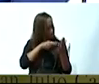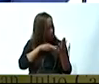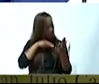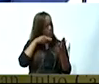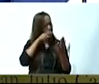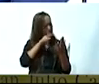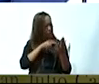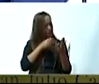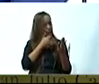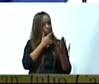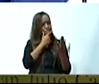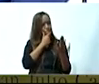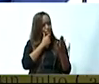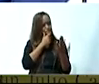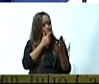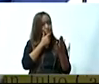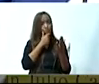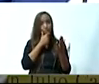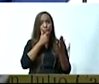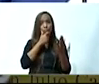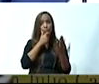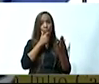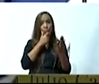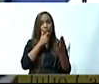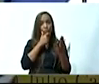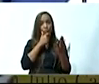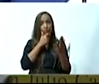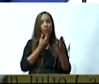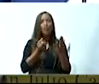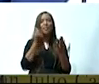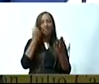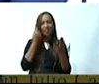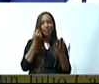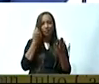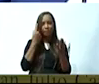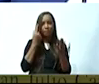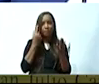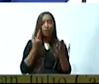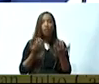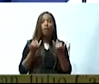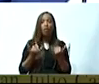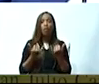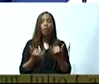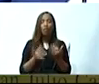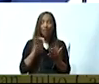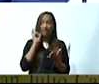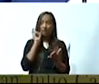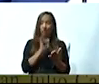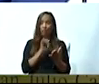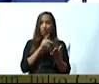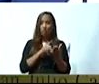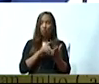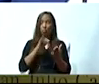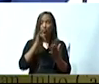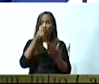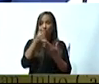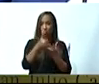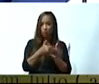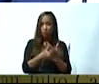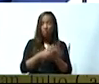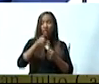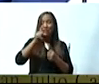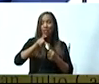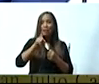que vamos a aprobar en el día de hoy, el fideicomiso para Punta Catalina, debe servirnos a nosotros los políticos,